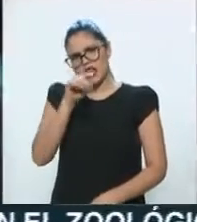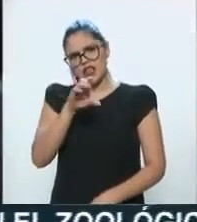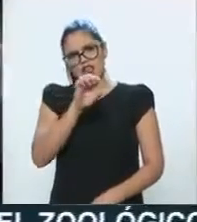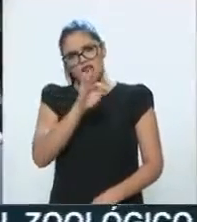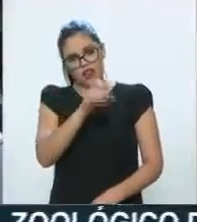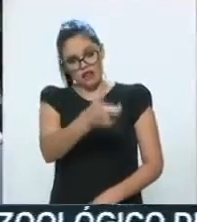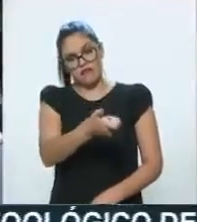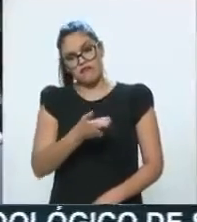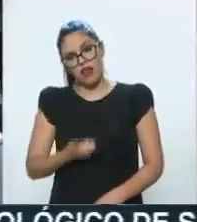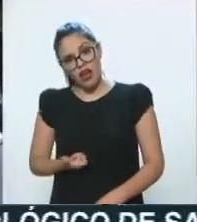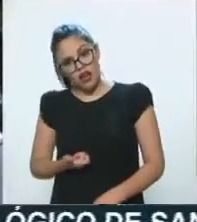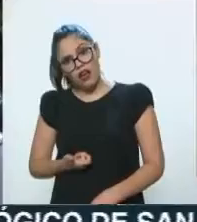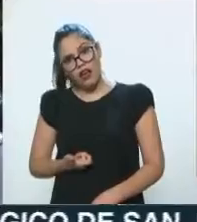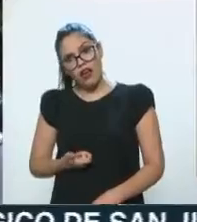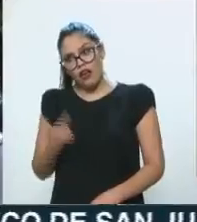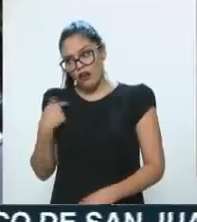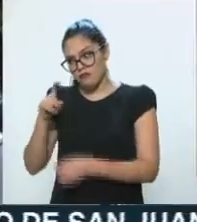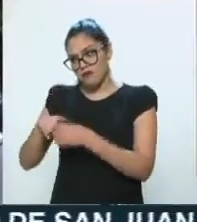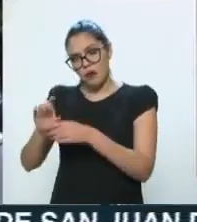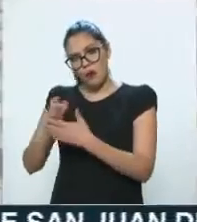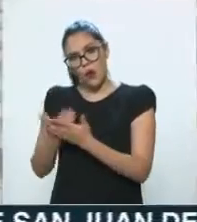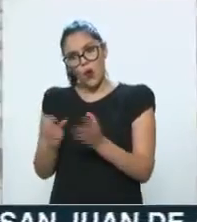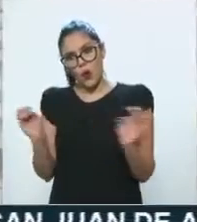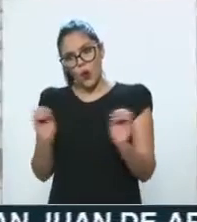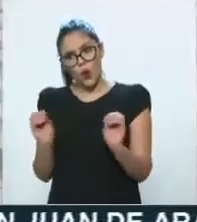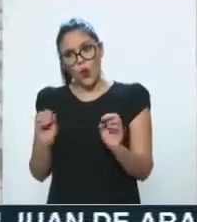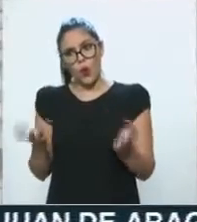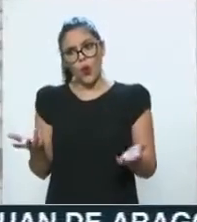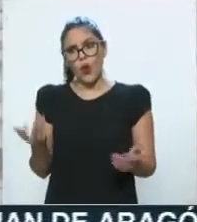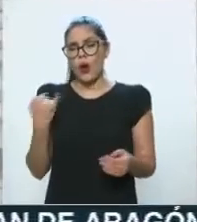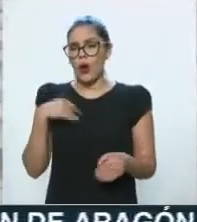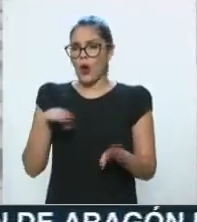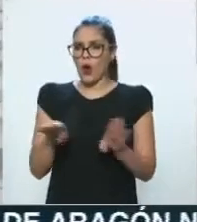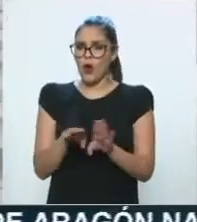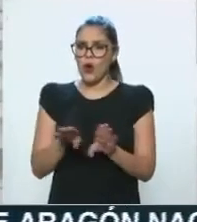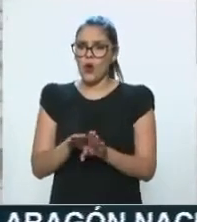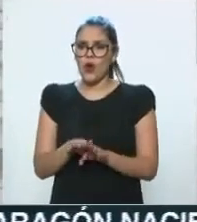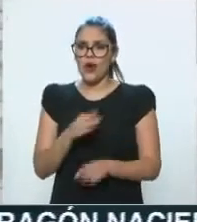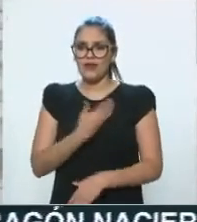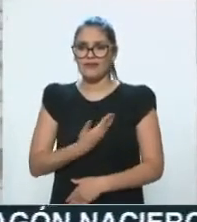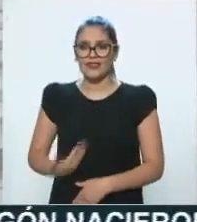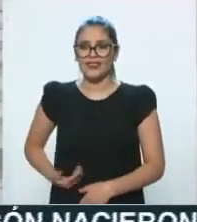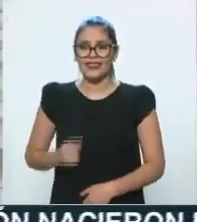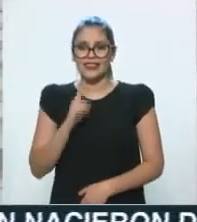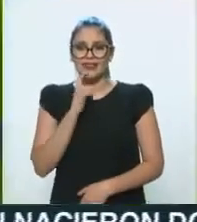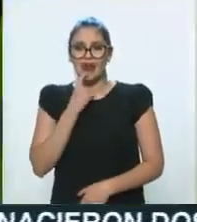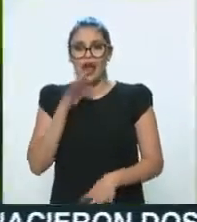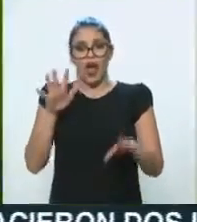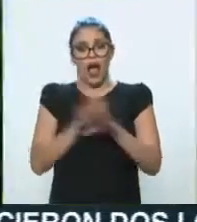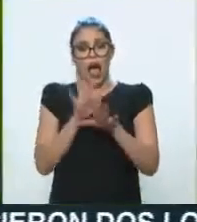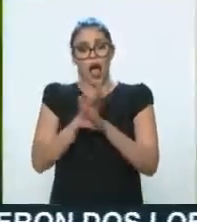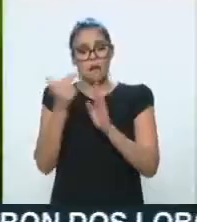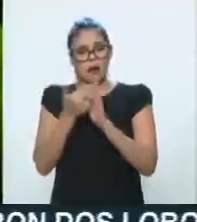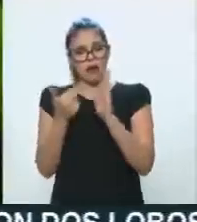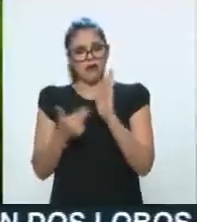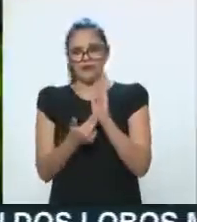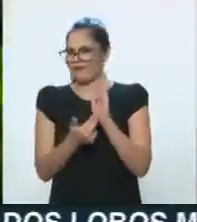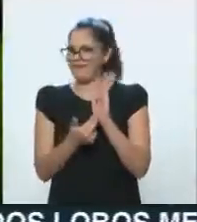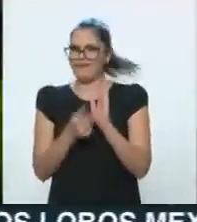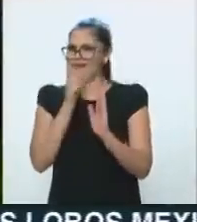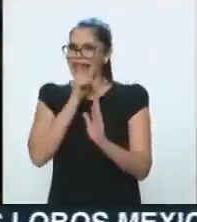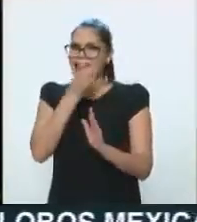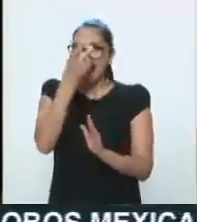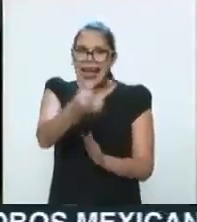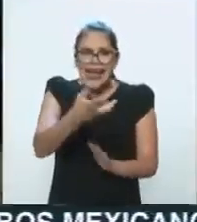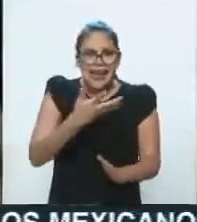electricidad sin estar en los contratos esta cosa que dicen que andrés manuel ha cambiado las reglas del juego es falso ahí están los contratos hay